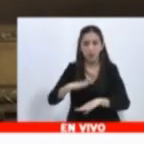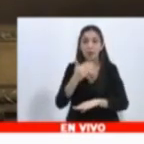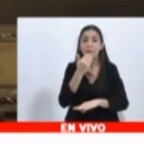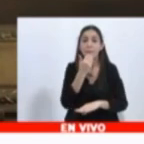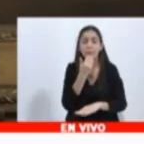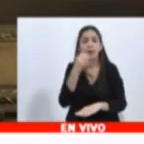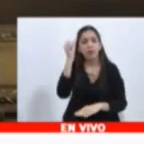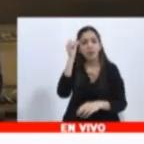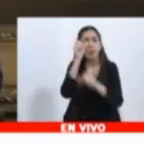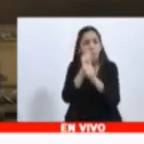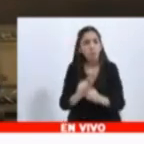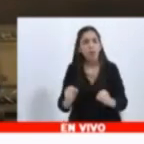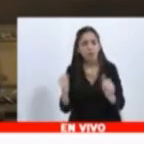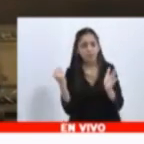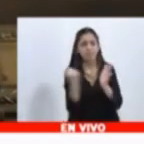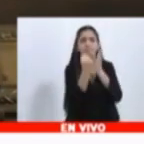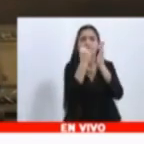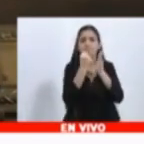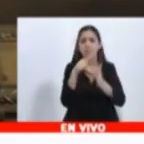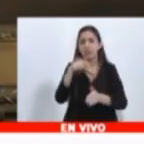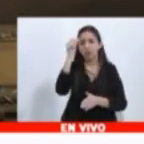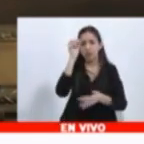pueblos, pero podemos dejar